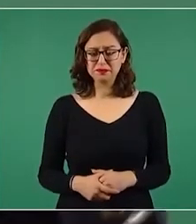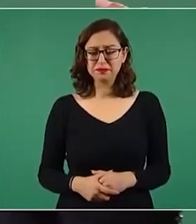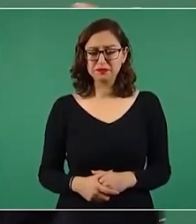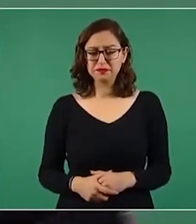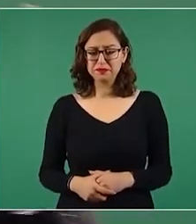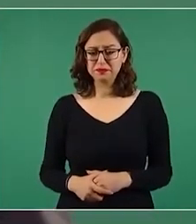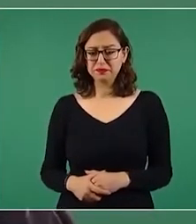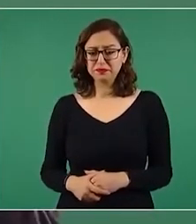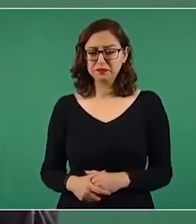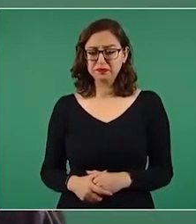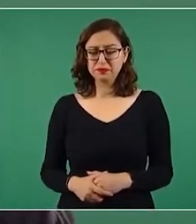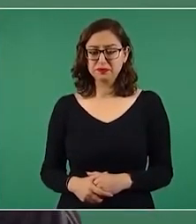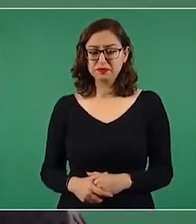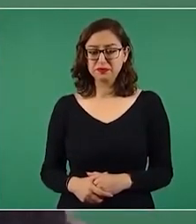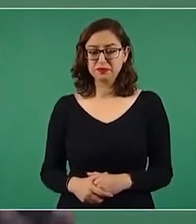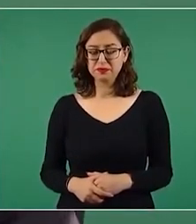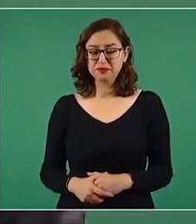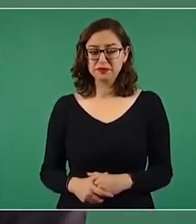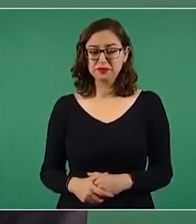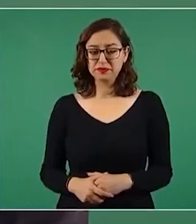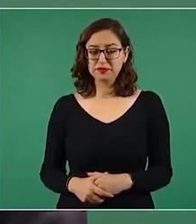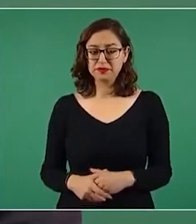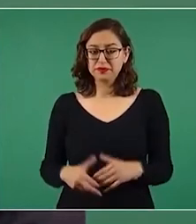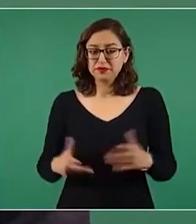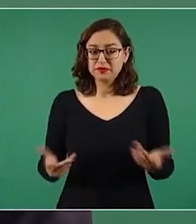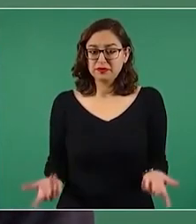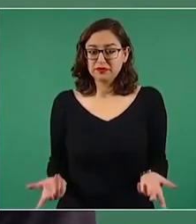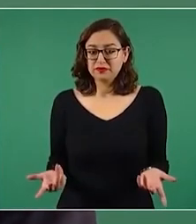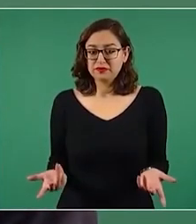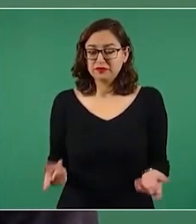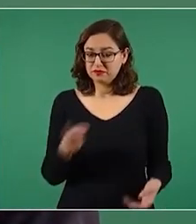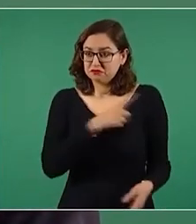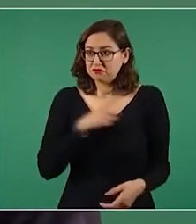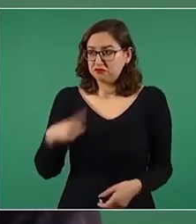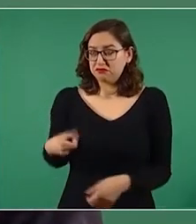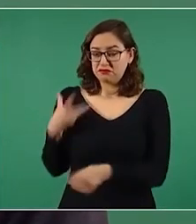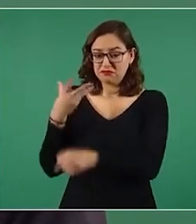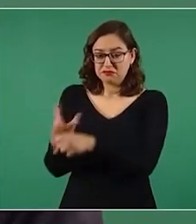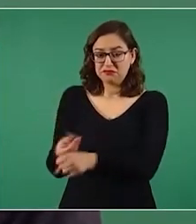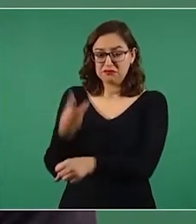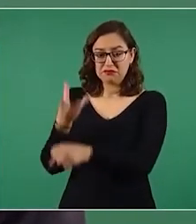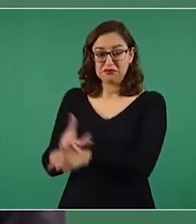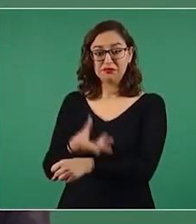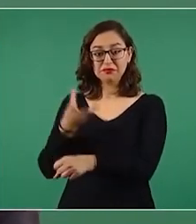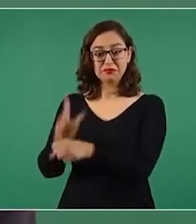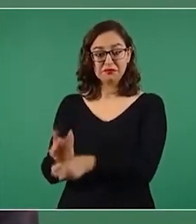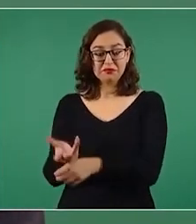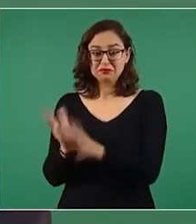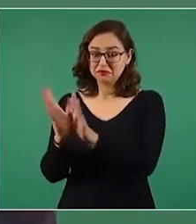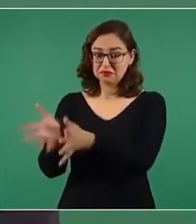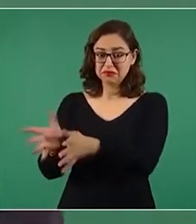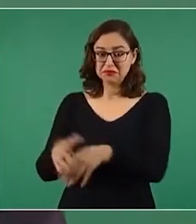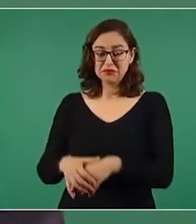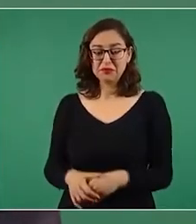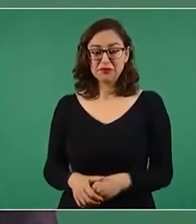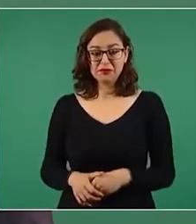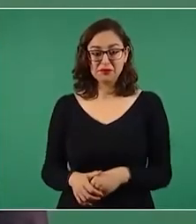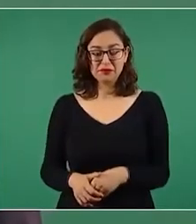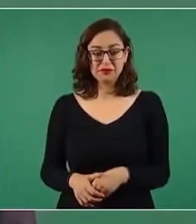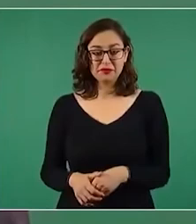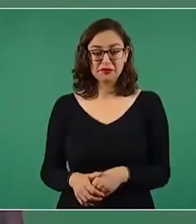pero teníamos que acondicionarlas. El programa para